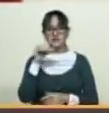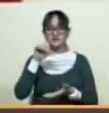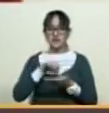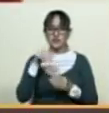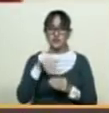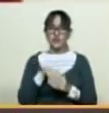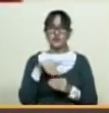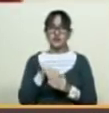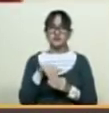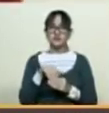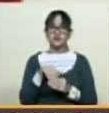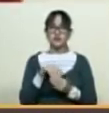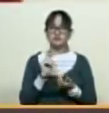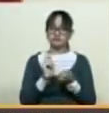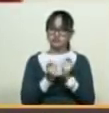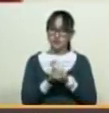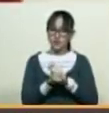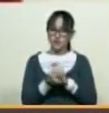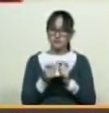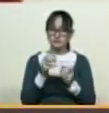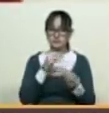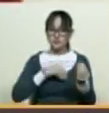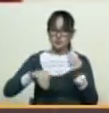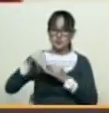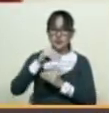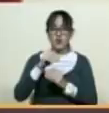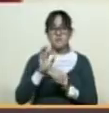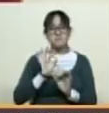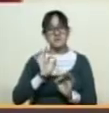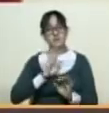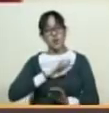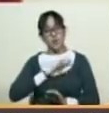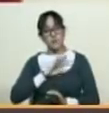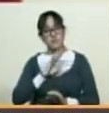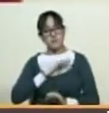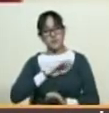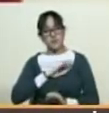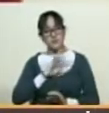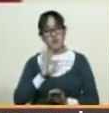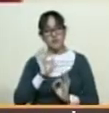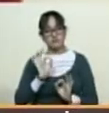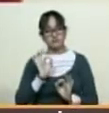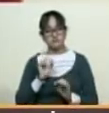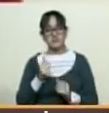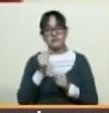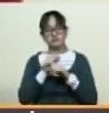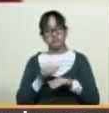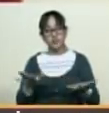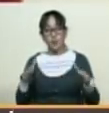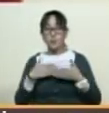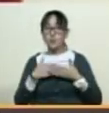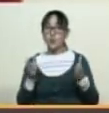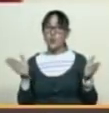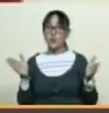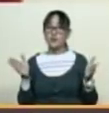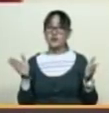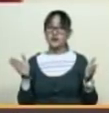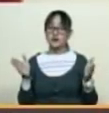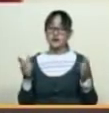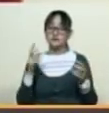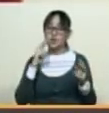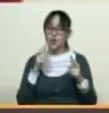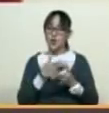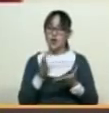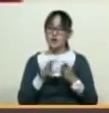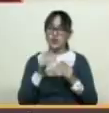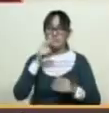votación serán reinstaurados a sus lugares originales y deberán procederse a la mayor difusión pública posible para conocimiento